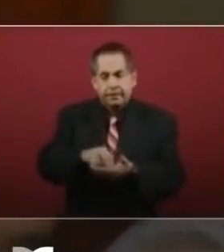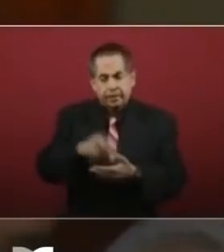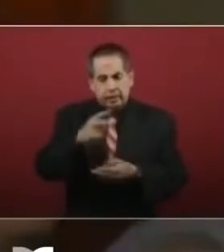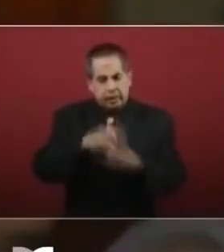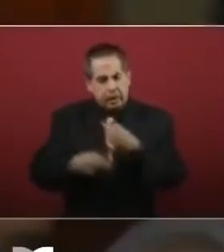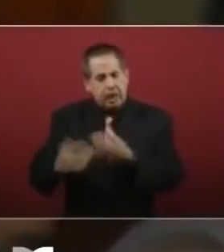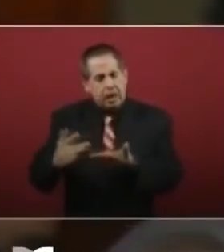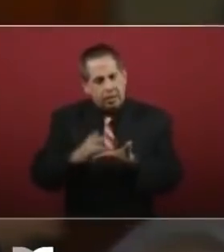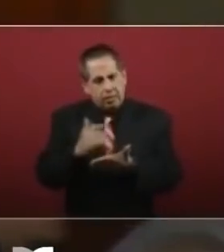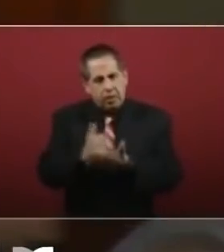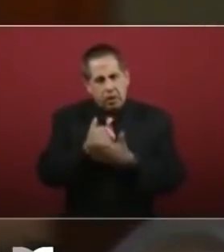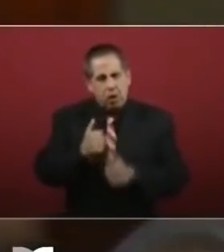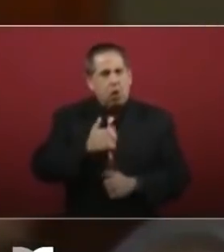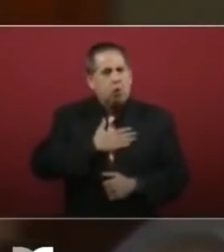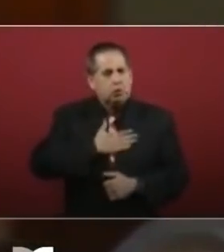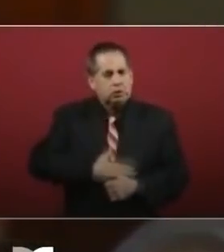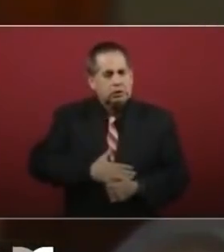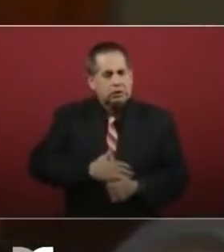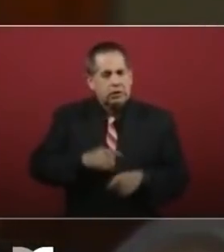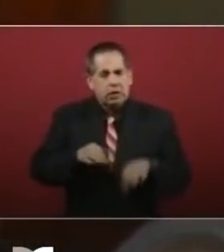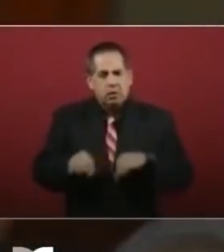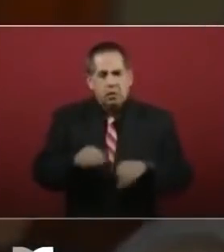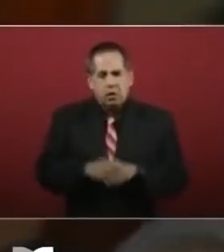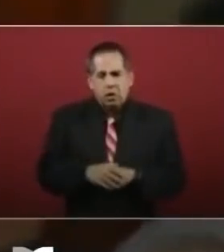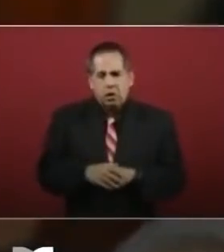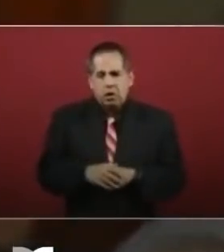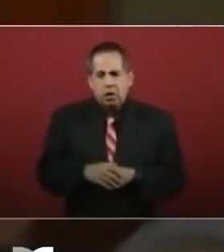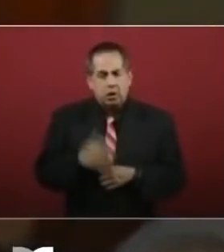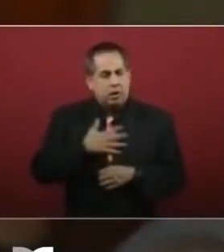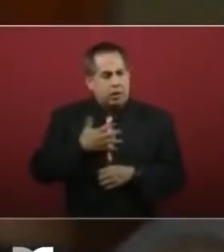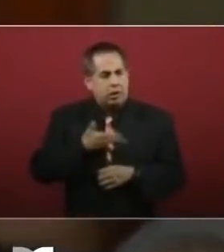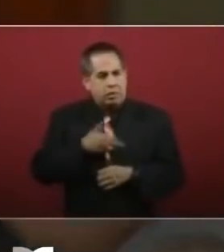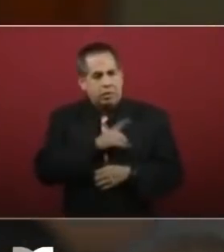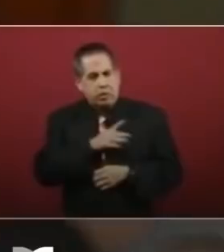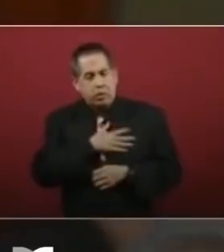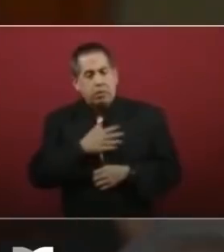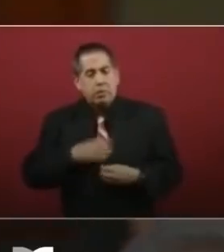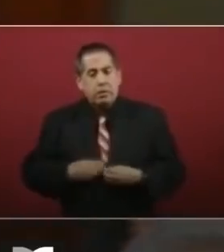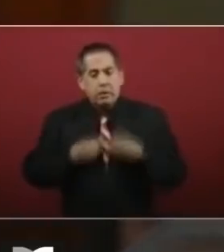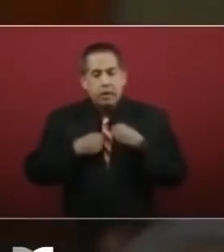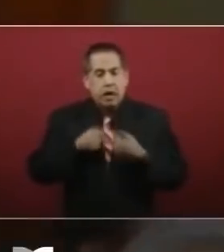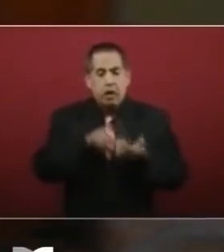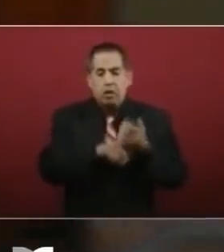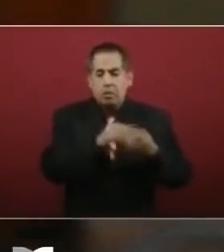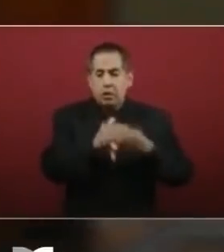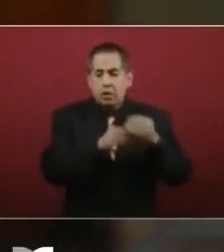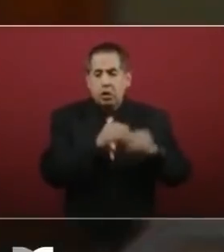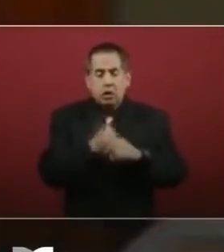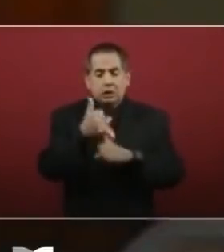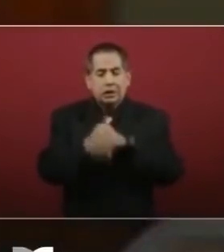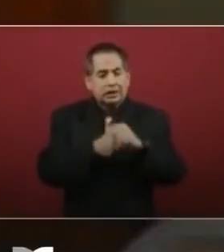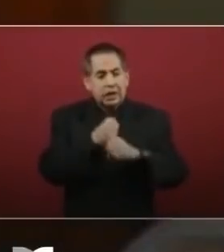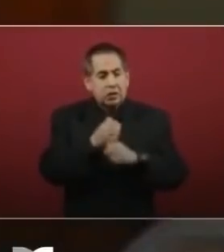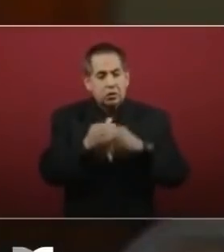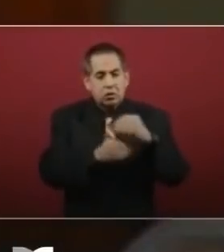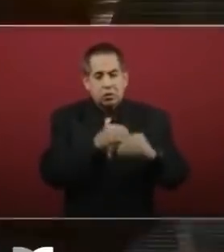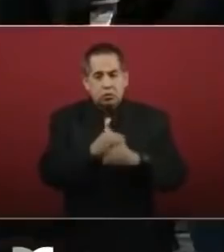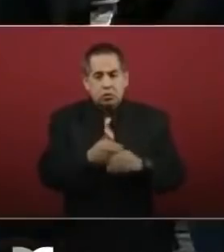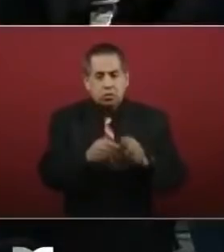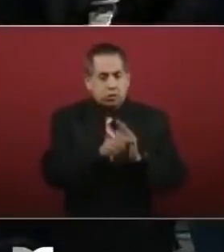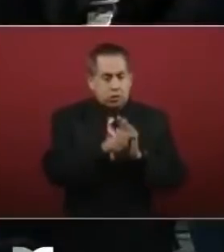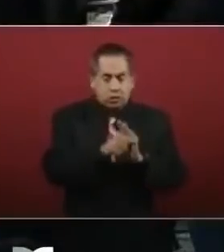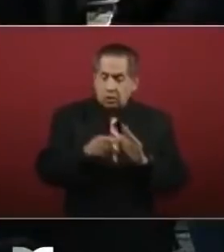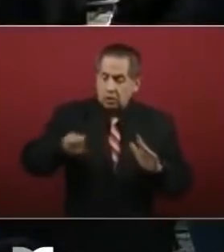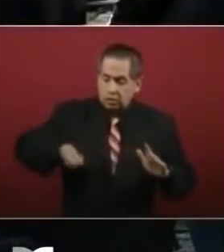apoyo, ayuda y justicia laboral, porque hasta temo por mi vida. Porque se trata de un pleito que tengo 6 años con él y que salió el laudo a